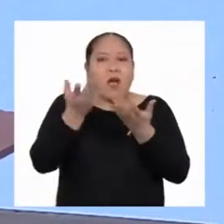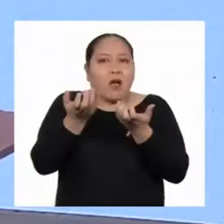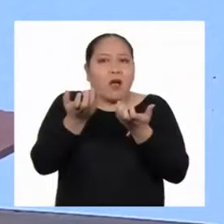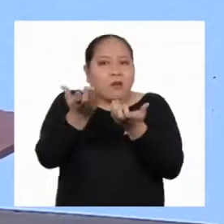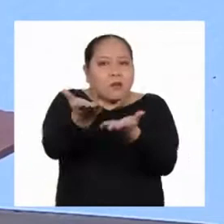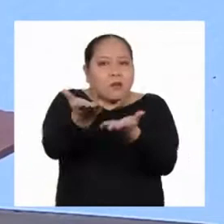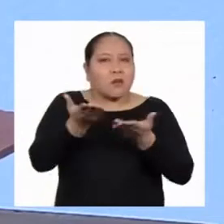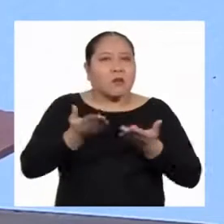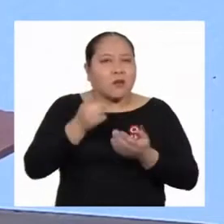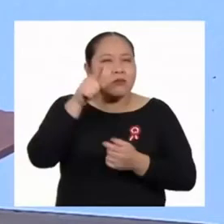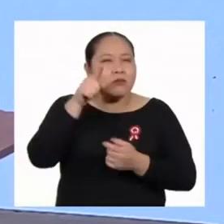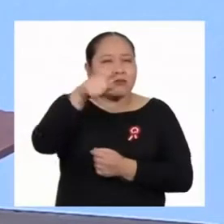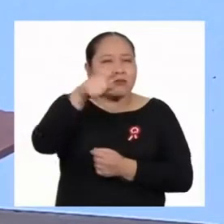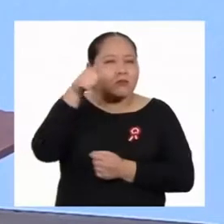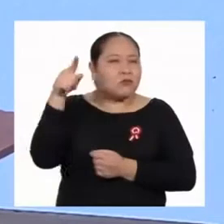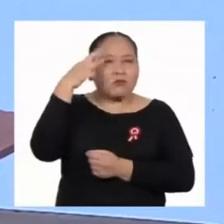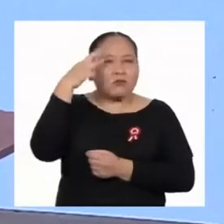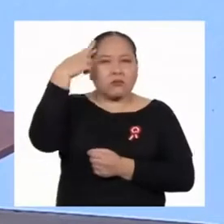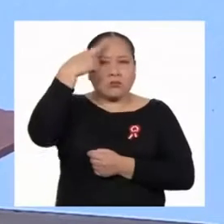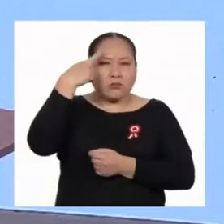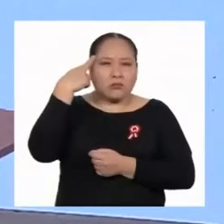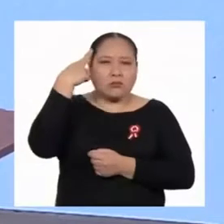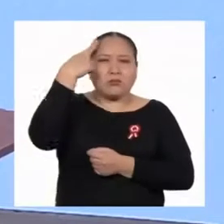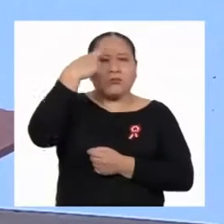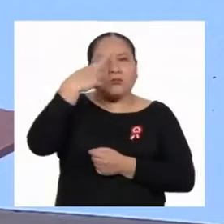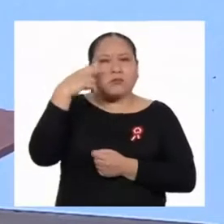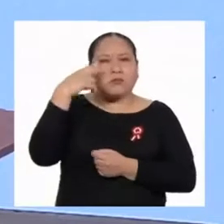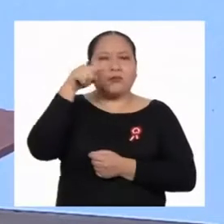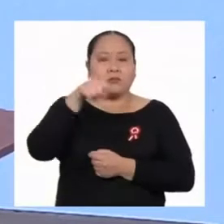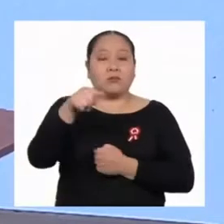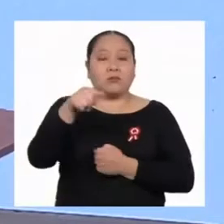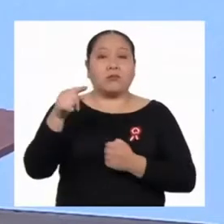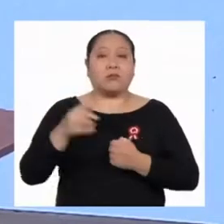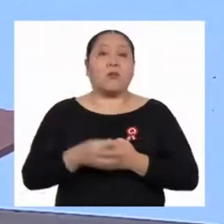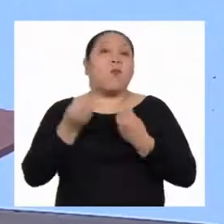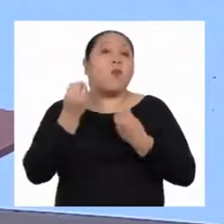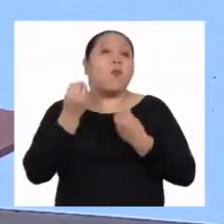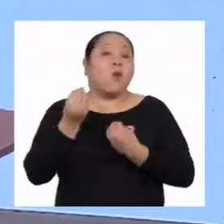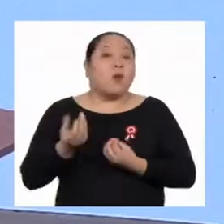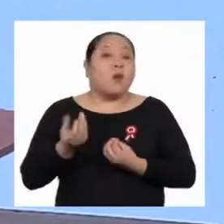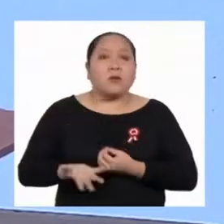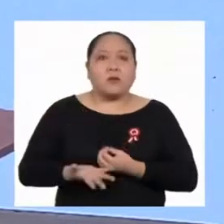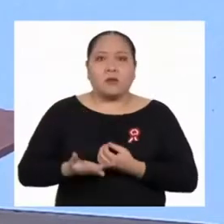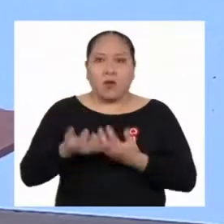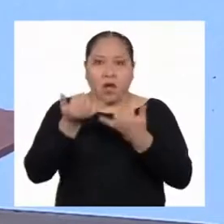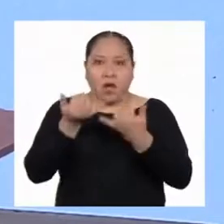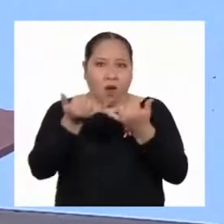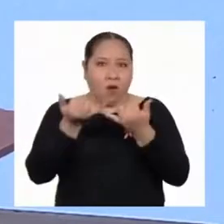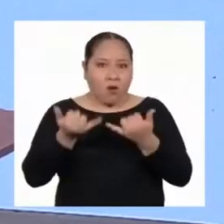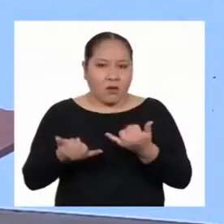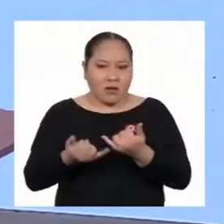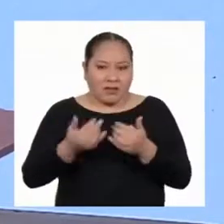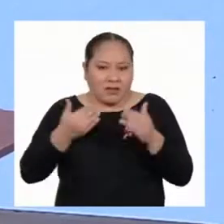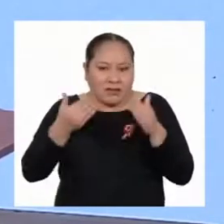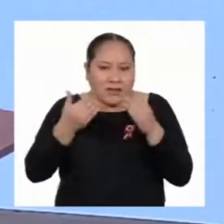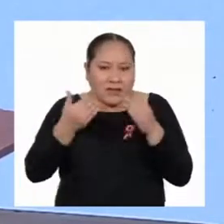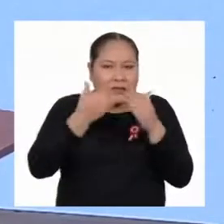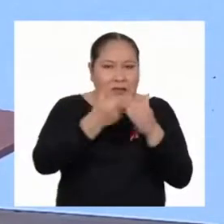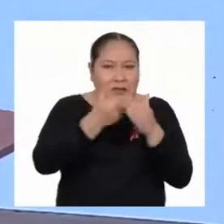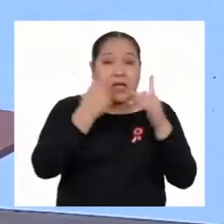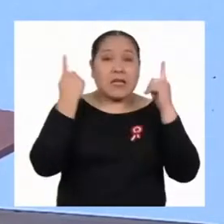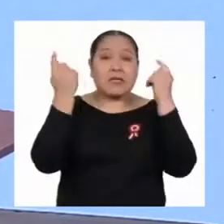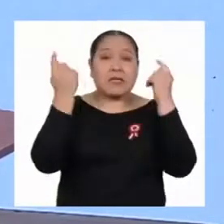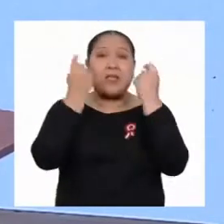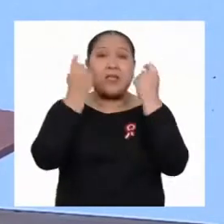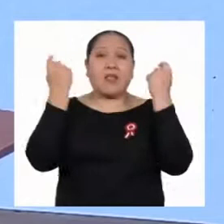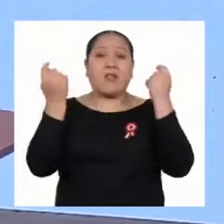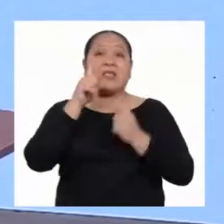a reflexionar en torno a él. Porque aún, a pesar de estar próximos a cumplir